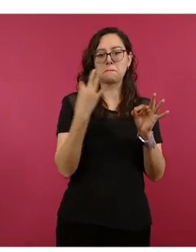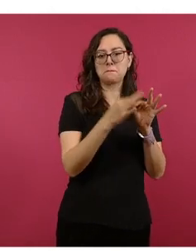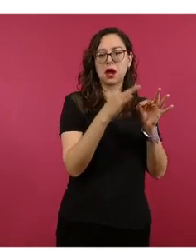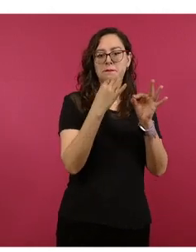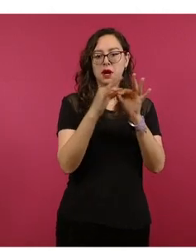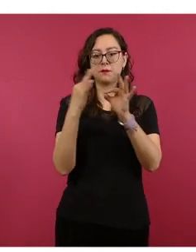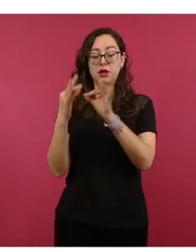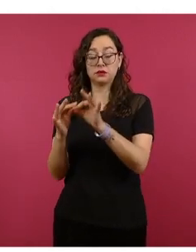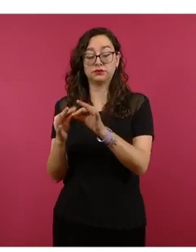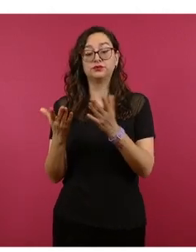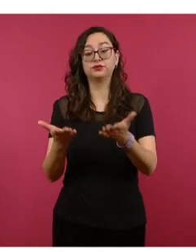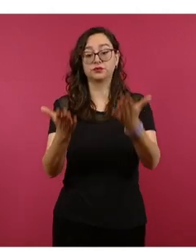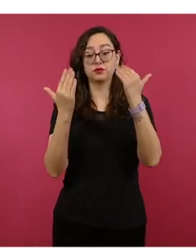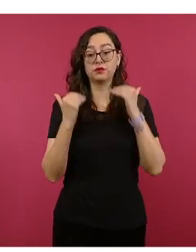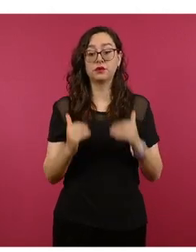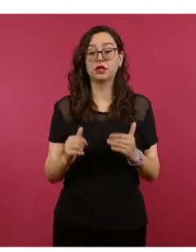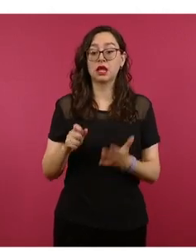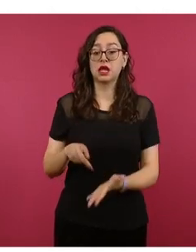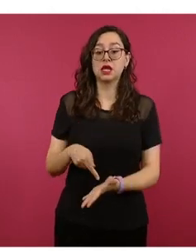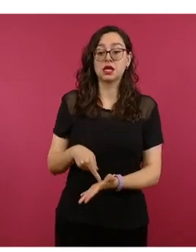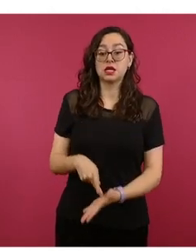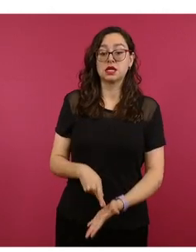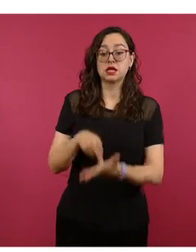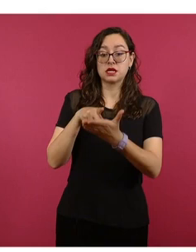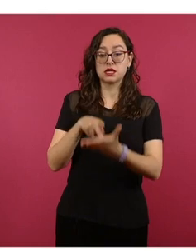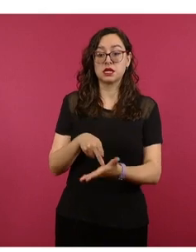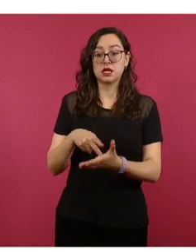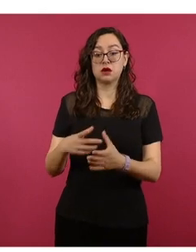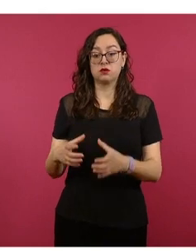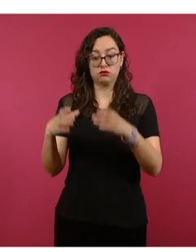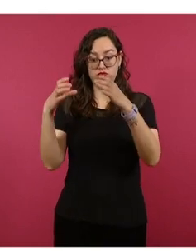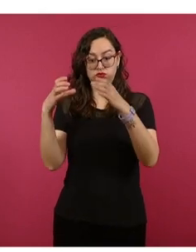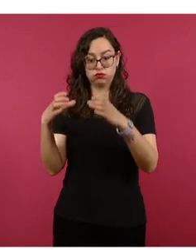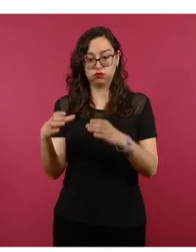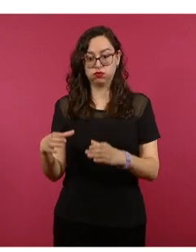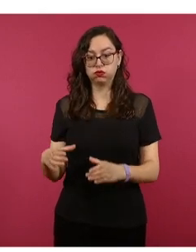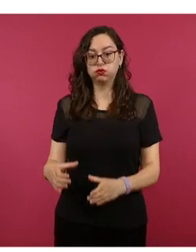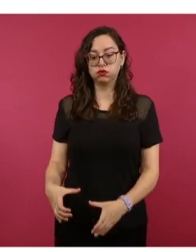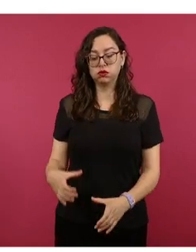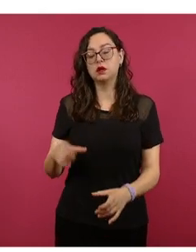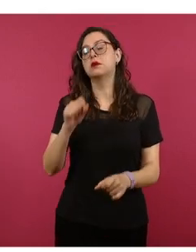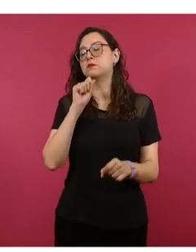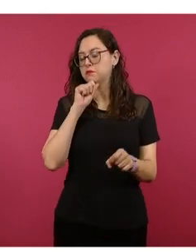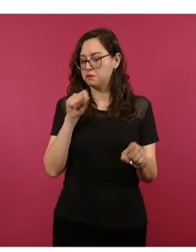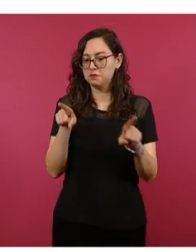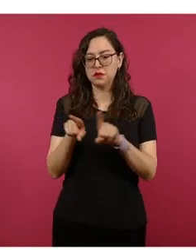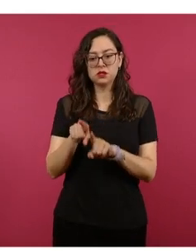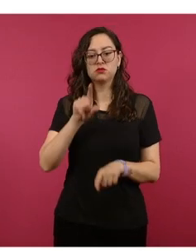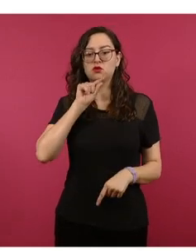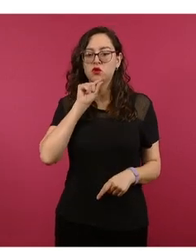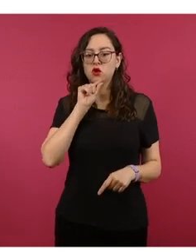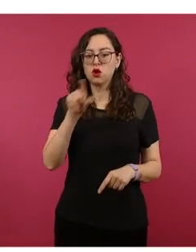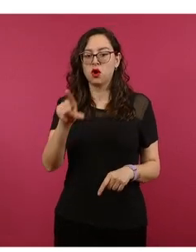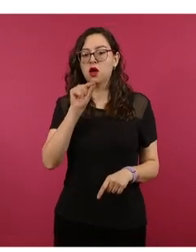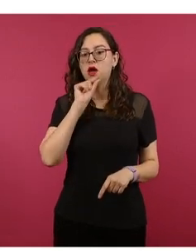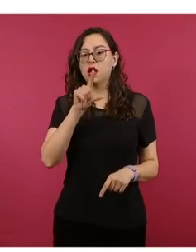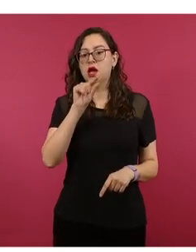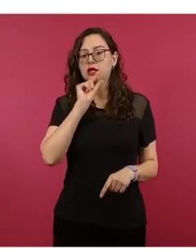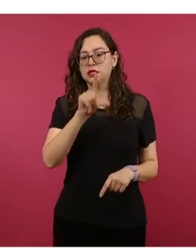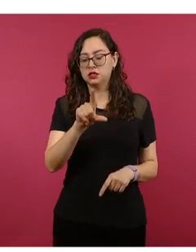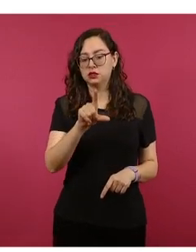que se vende por kilogramo, el que se vende en cilindro, también en Jalisco, Supergas de los Altos, en Mexticacán,